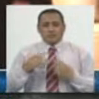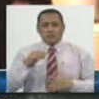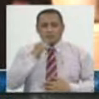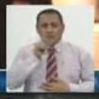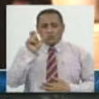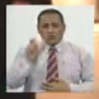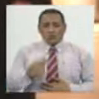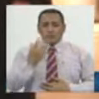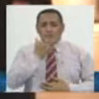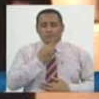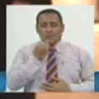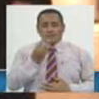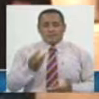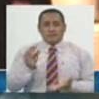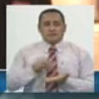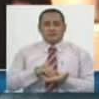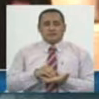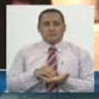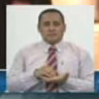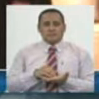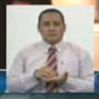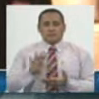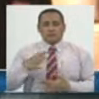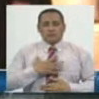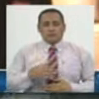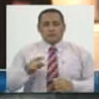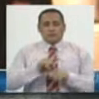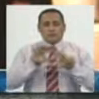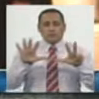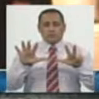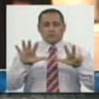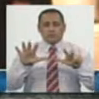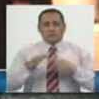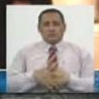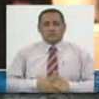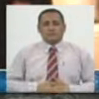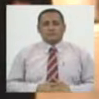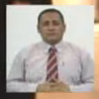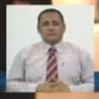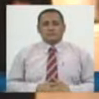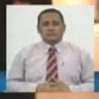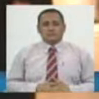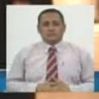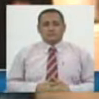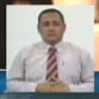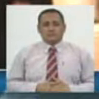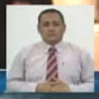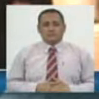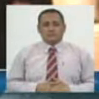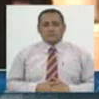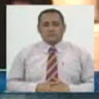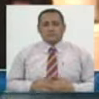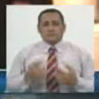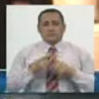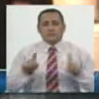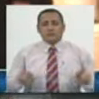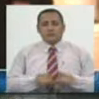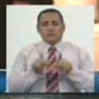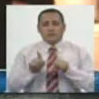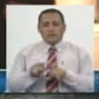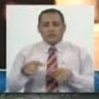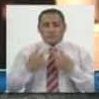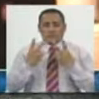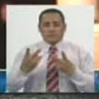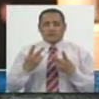una belleza más, sus 18, 19 años, pero su juventud